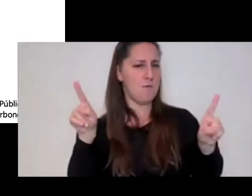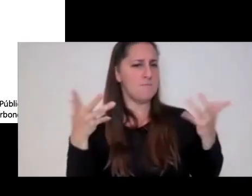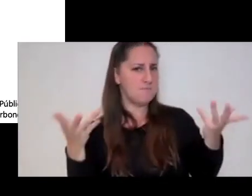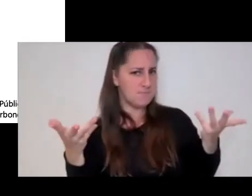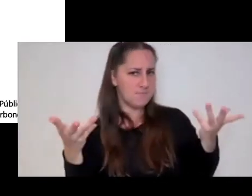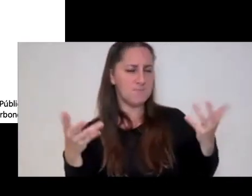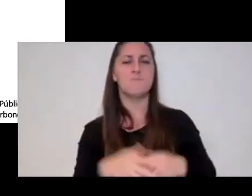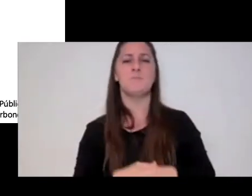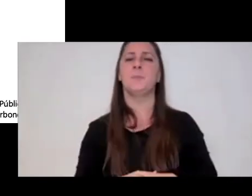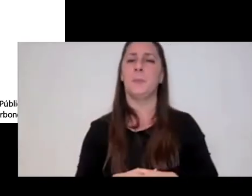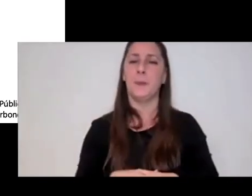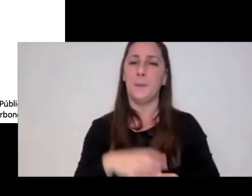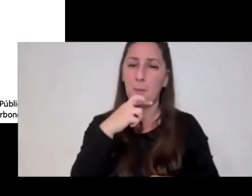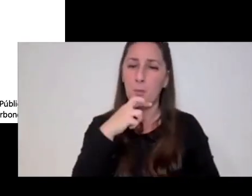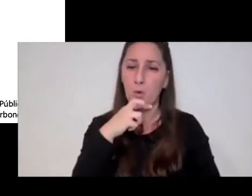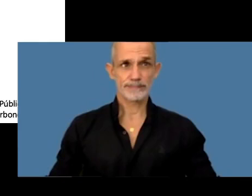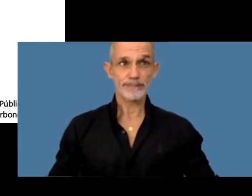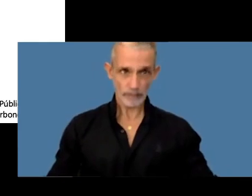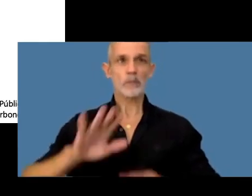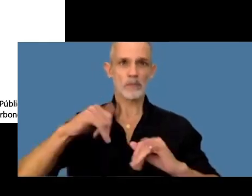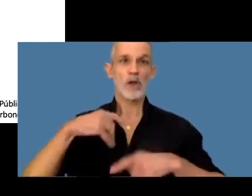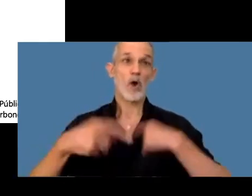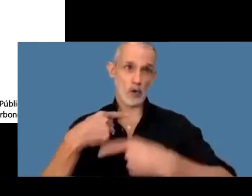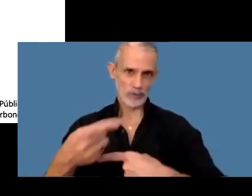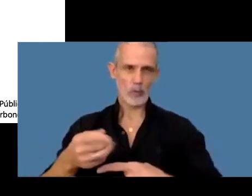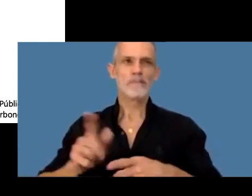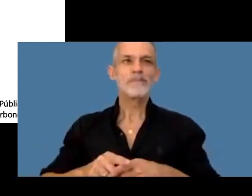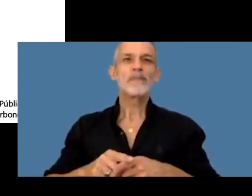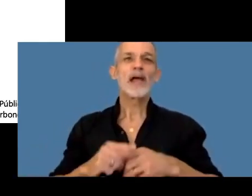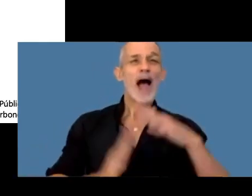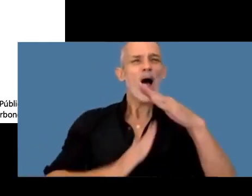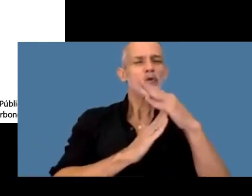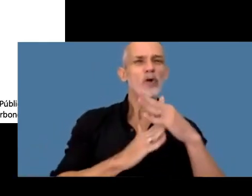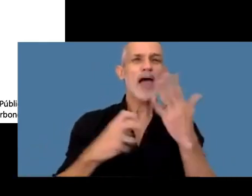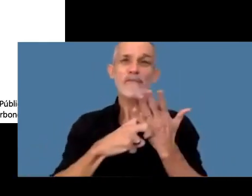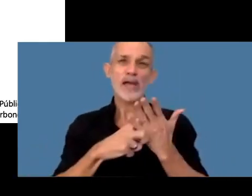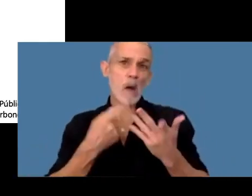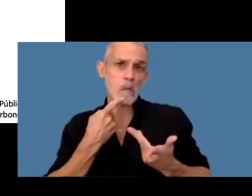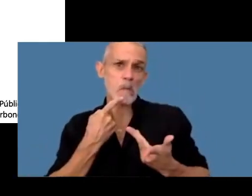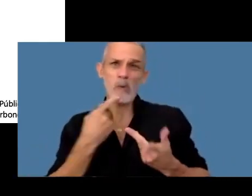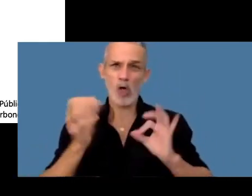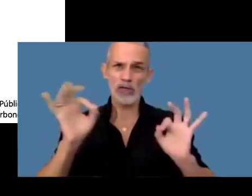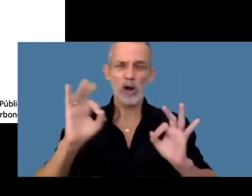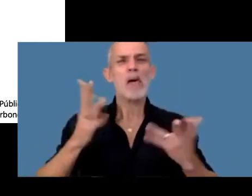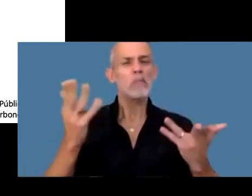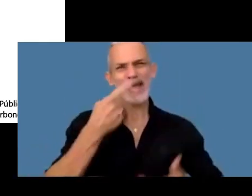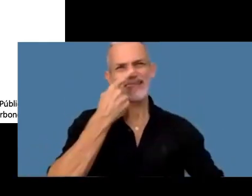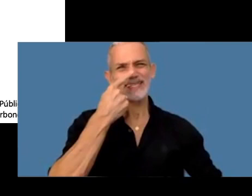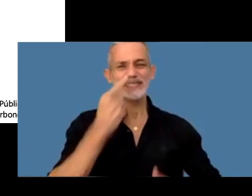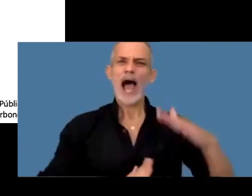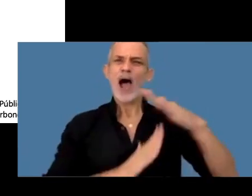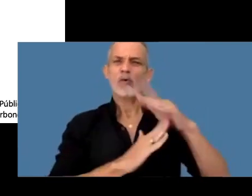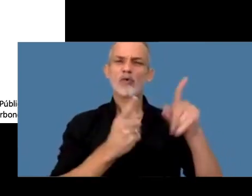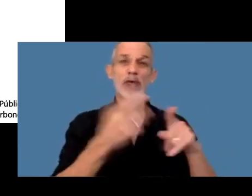no ha sido resuelta por la autoridad fiscal. Y la verdad es que pienso que sería interesante, si bien la autoridad fiscal no emite